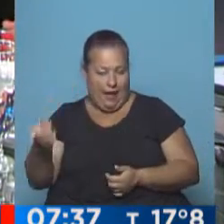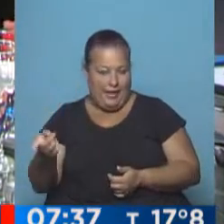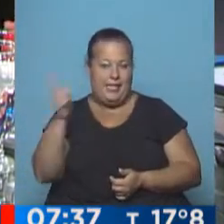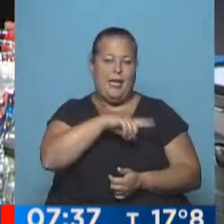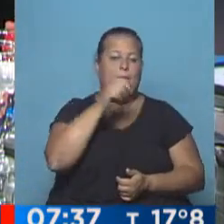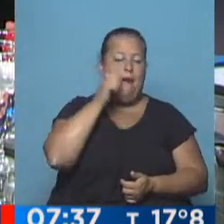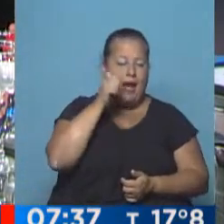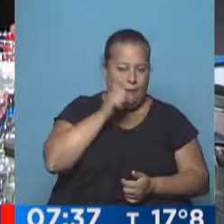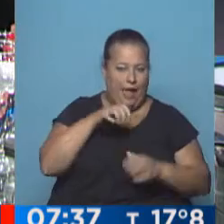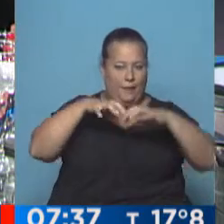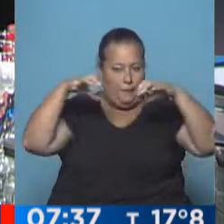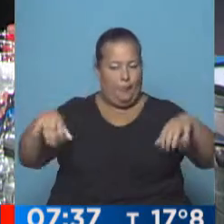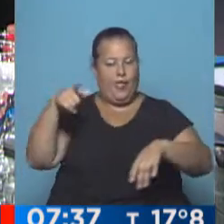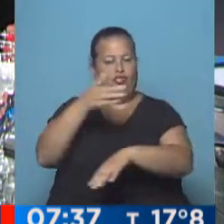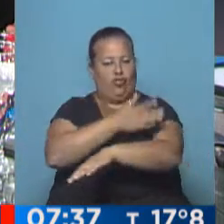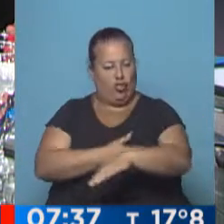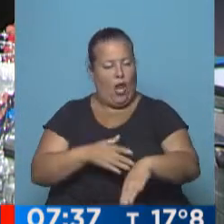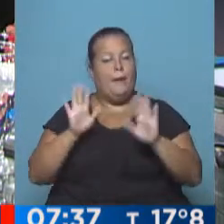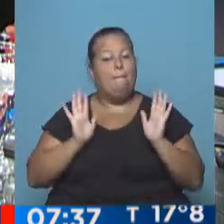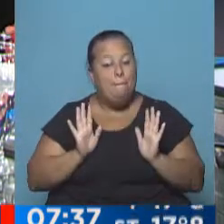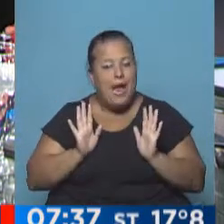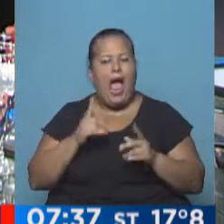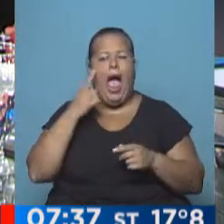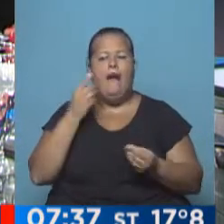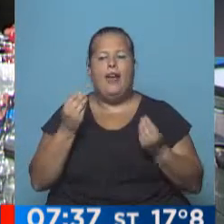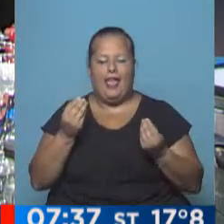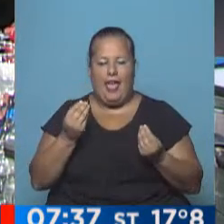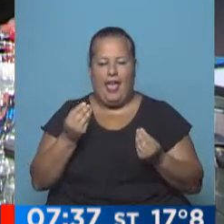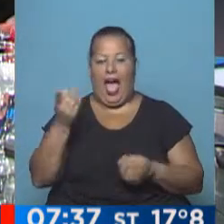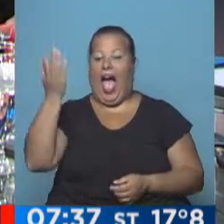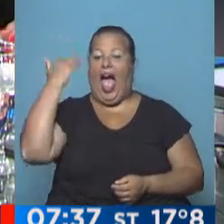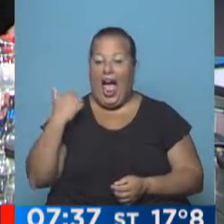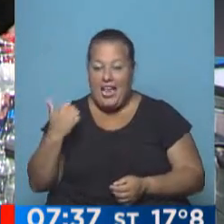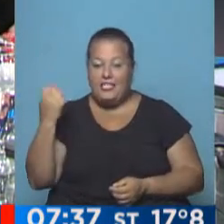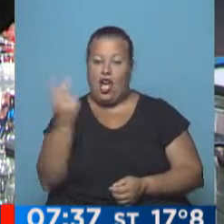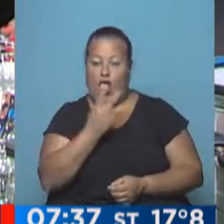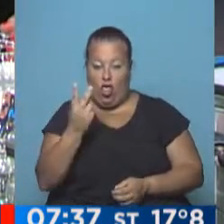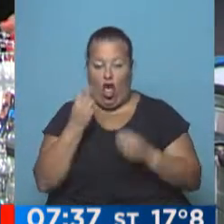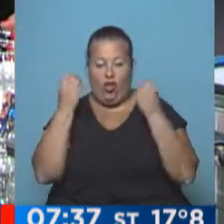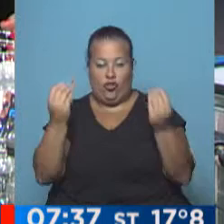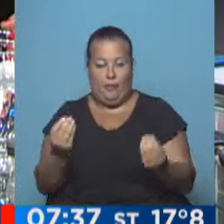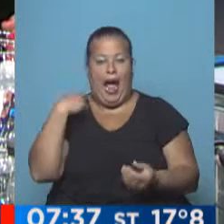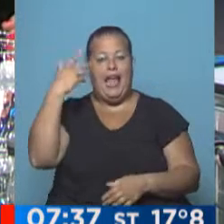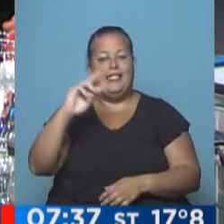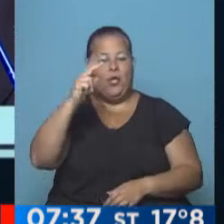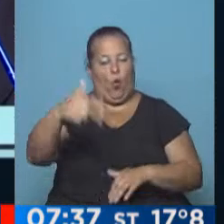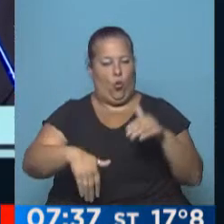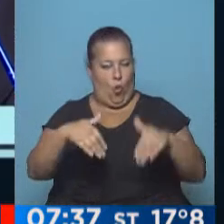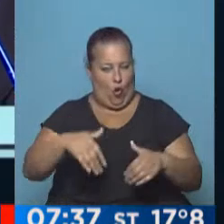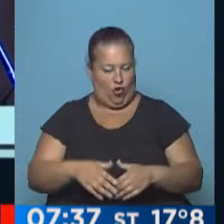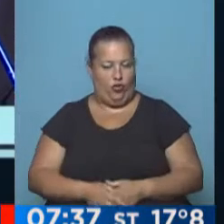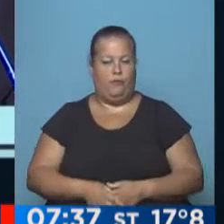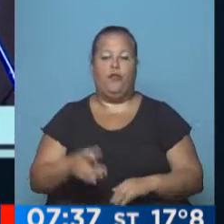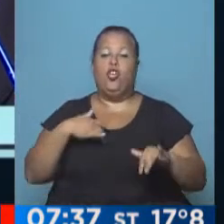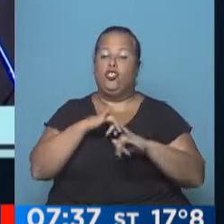y Mar del Plata serán los escenarios de Daniel Scioli. Pero veamos qué hicieron justamente ayer los candidatos de cara al balotaje. Yo